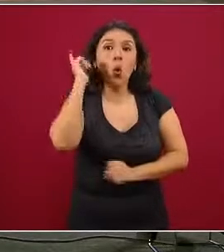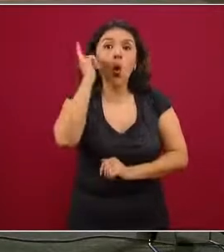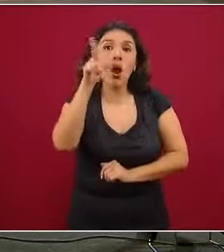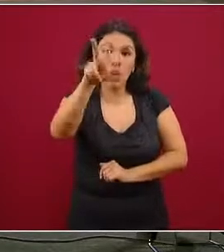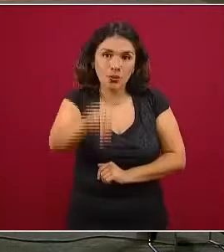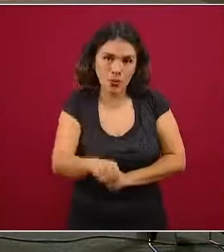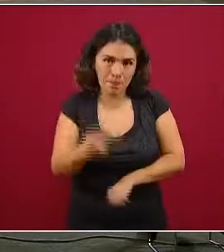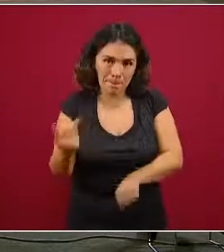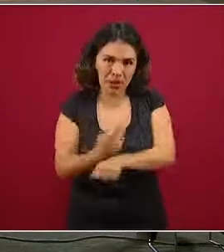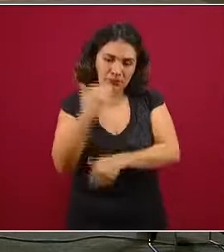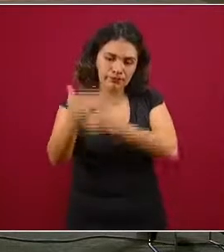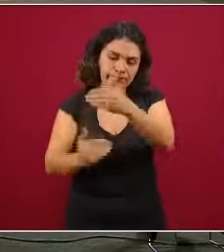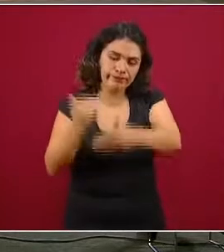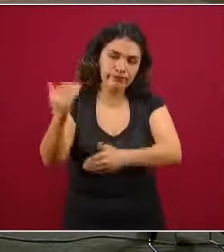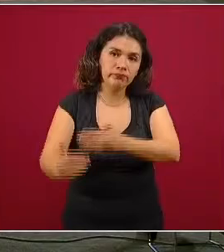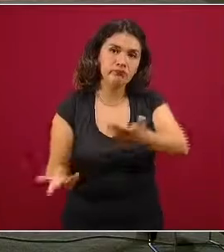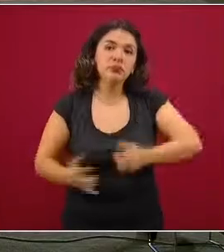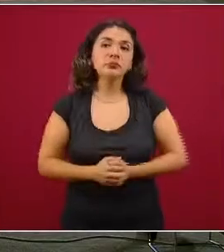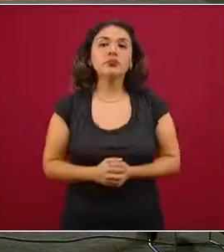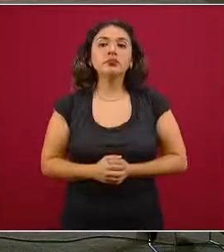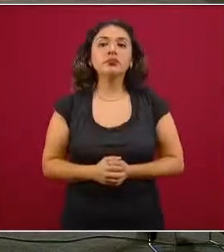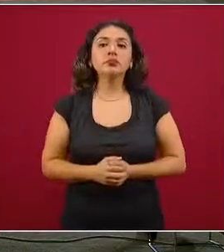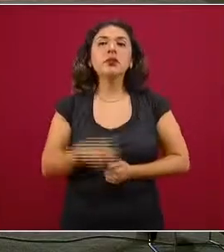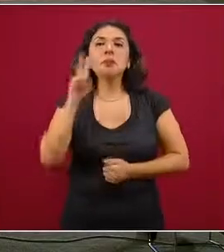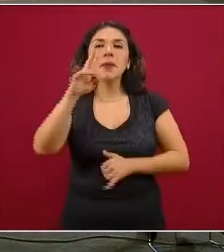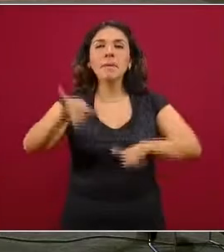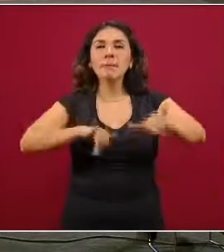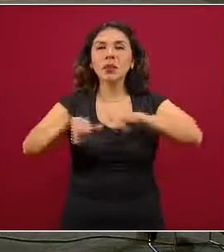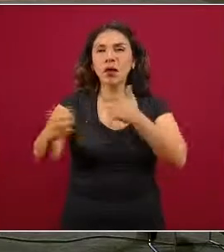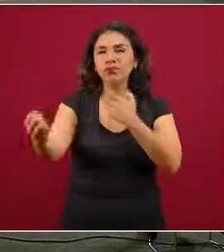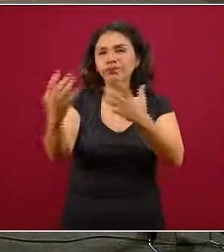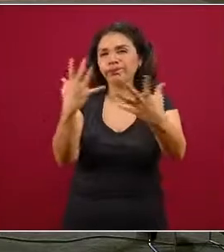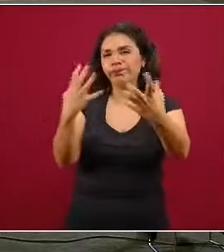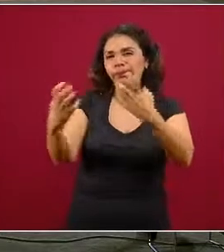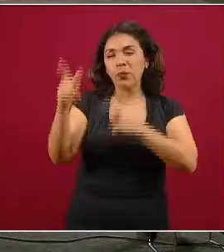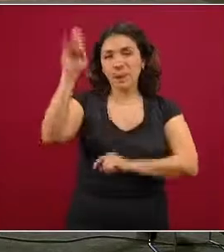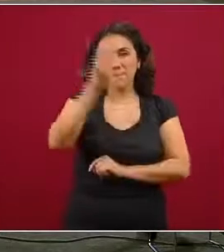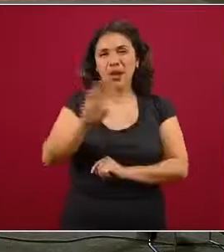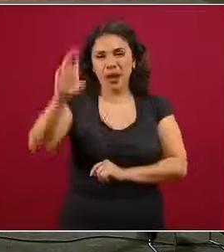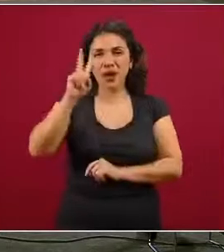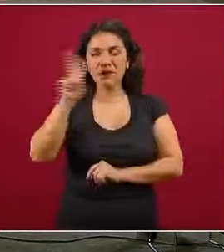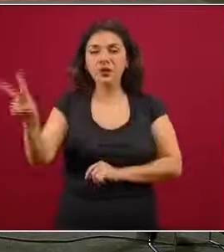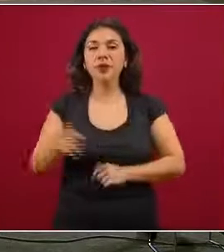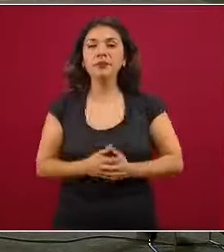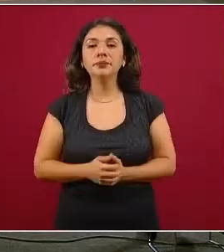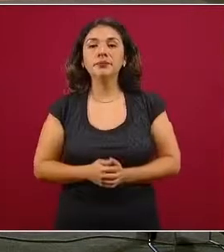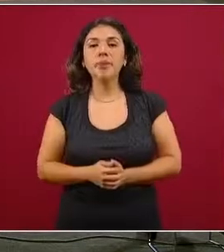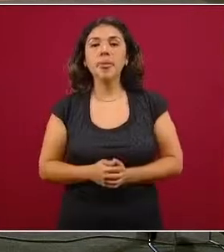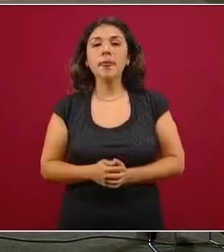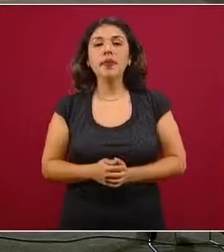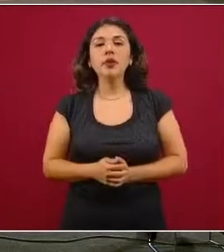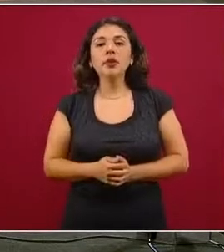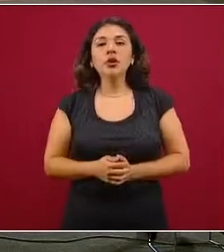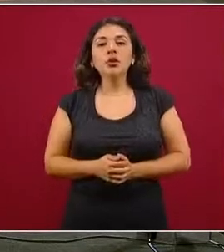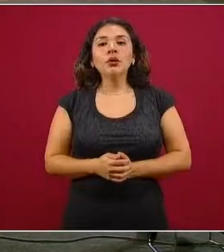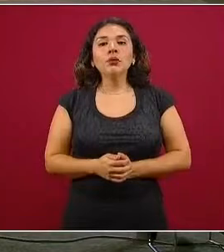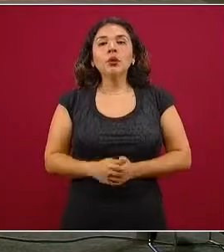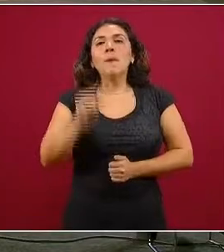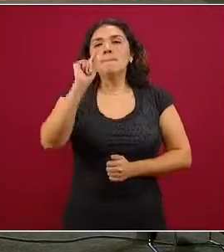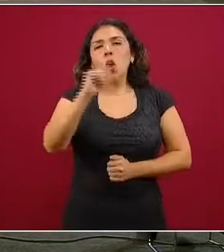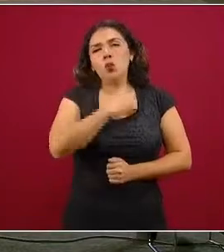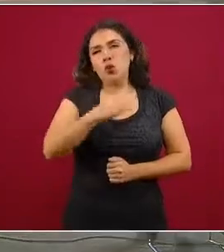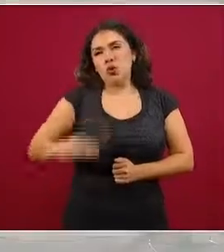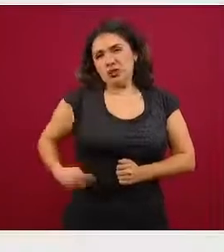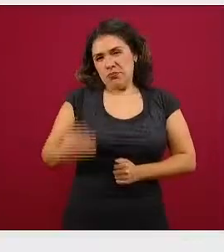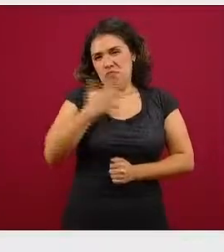se dé en los siguientes días. Veamos la animación del mapa de Baja California. Son pocos